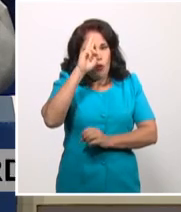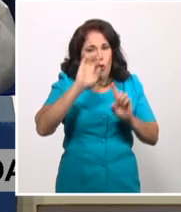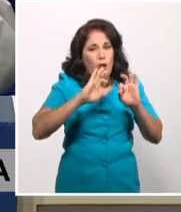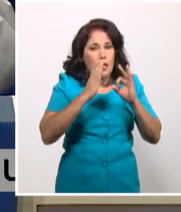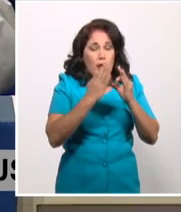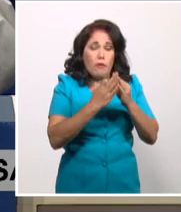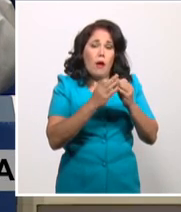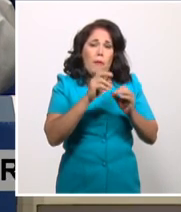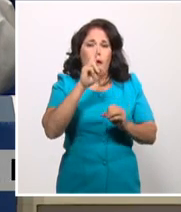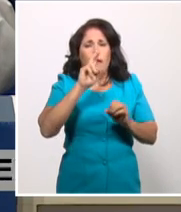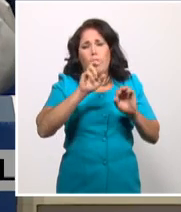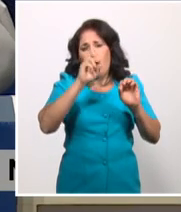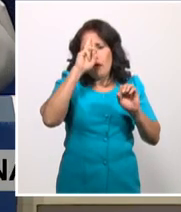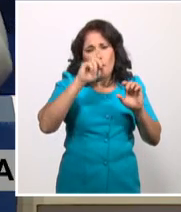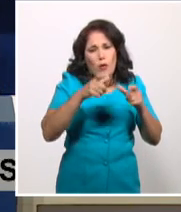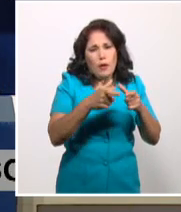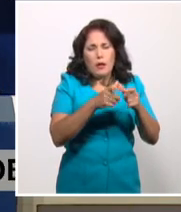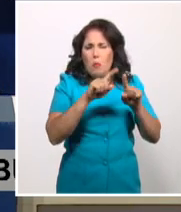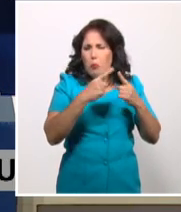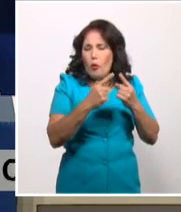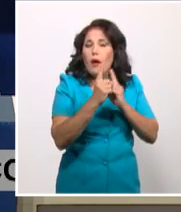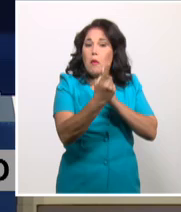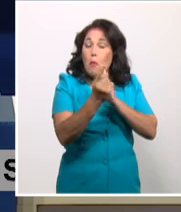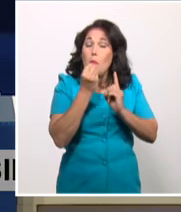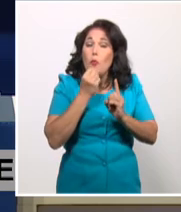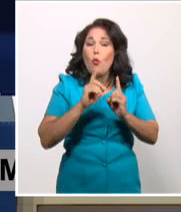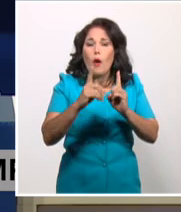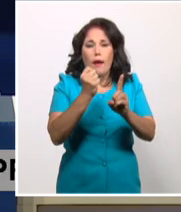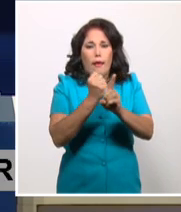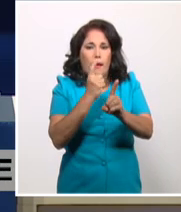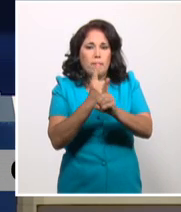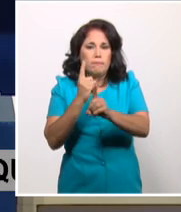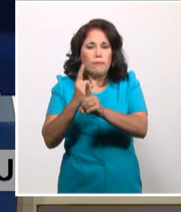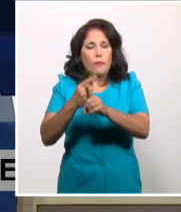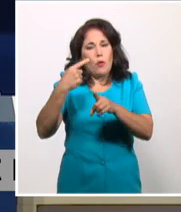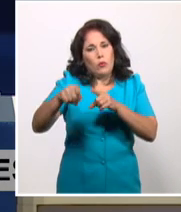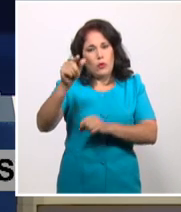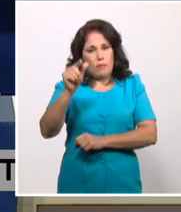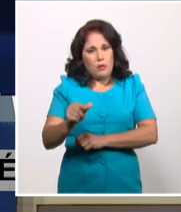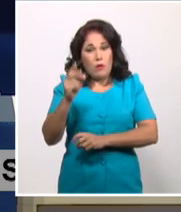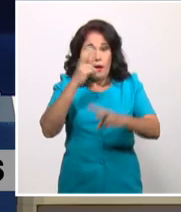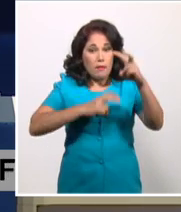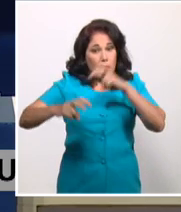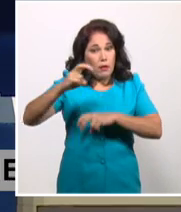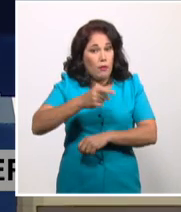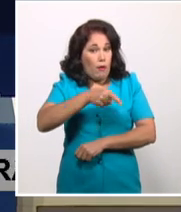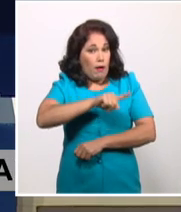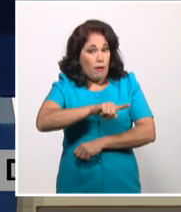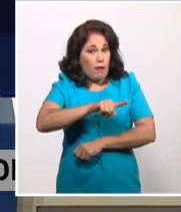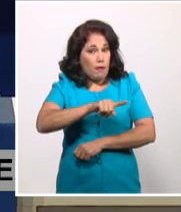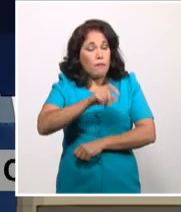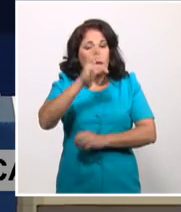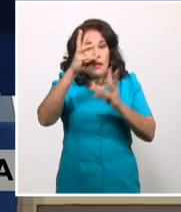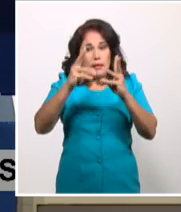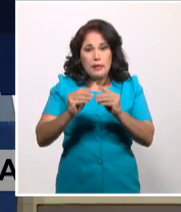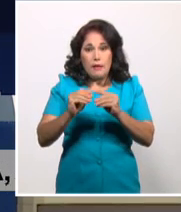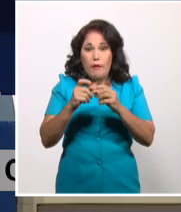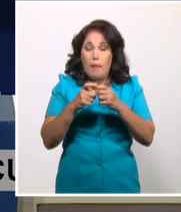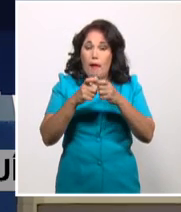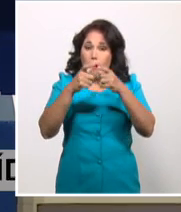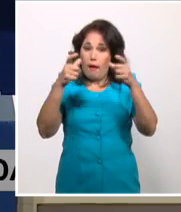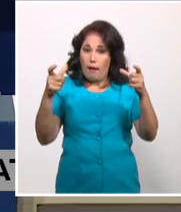tenido un riesgo de adquirir la enfermedad. Se estudiaron en el día de ayer la cifra más alta que